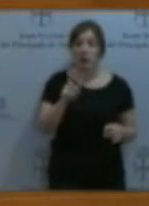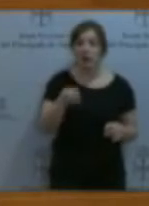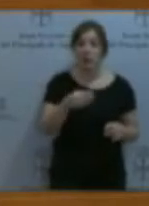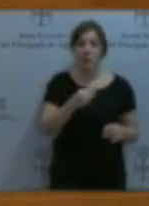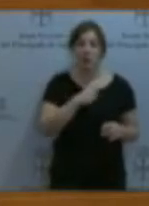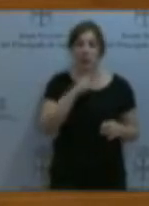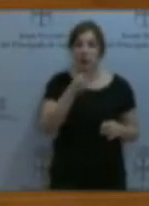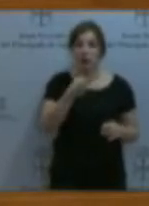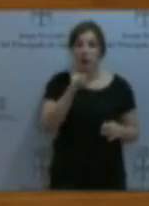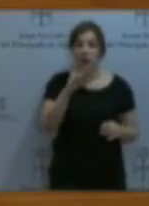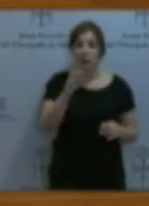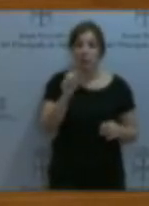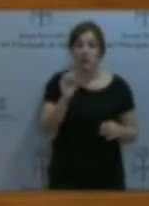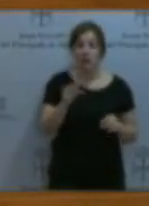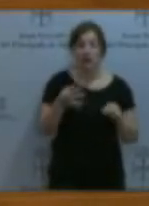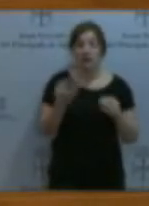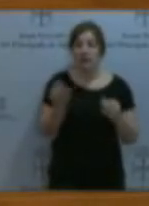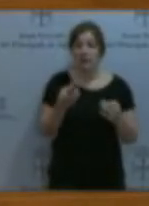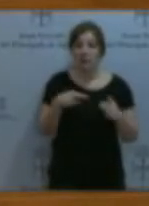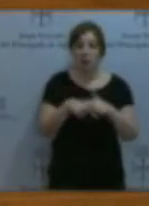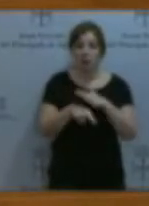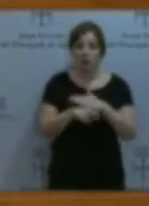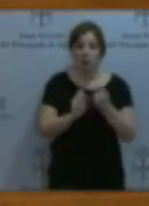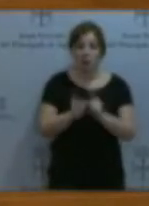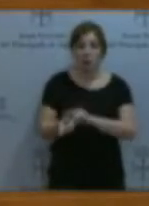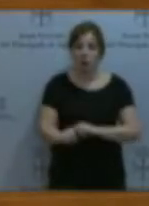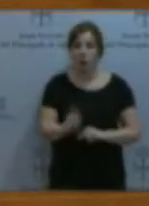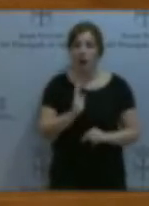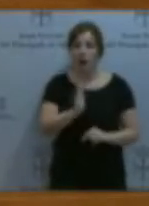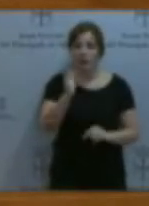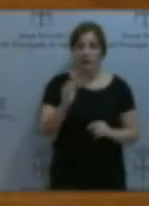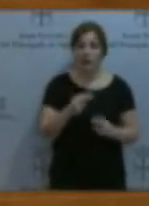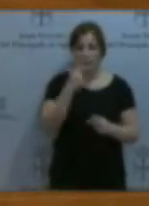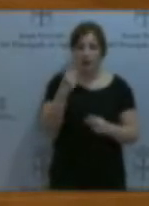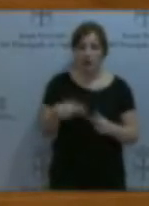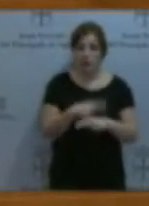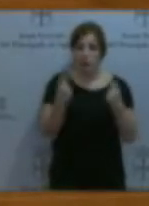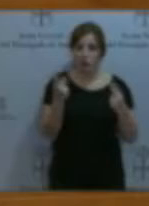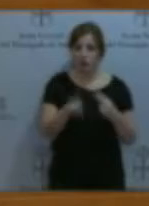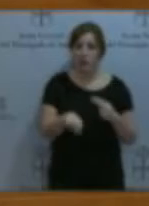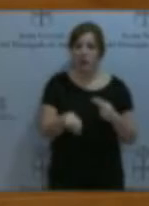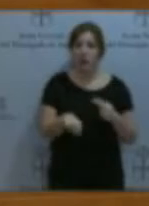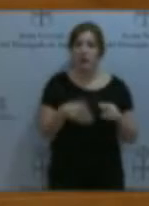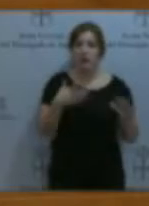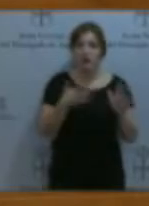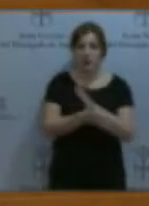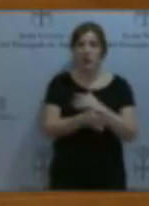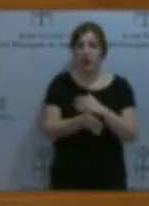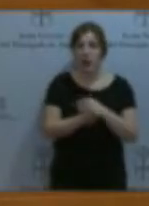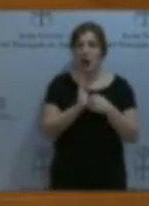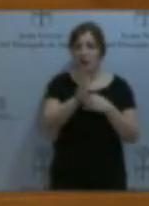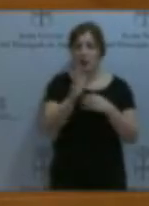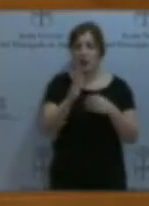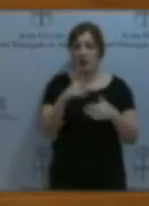porque Gispasa entendemos que es un instrumento no válido, perjudicial para los intereses públicos, que complica y encarece la gestión